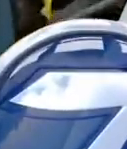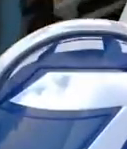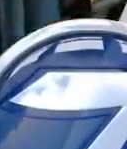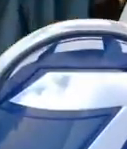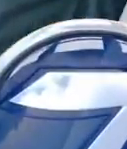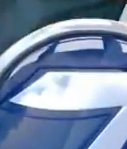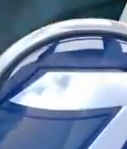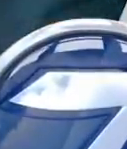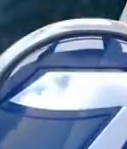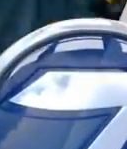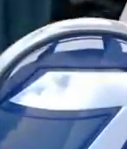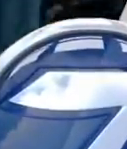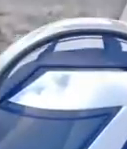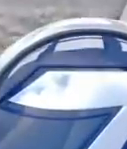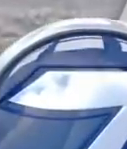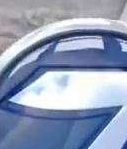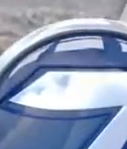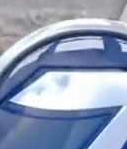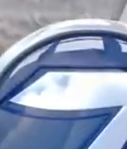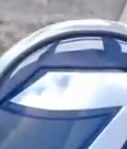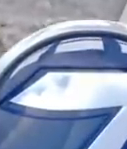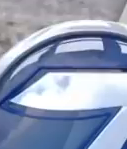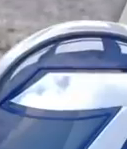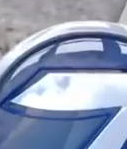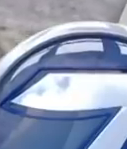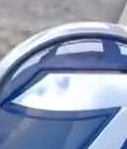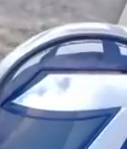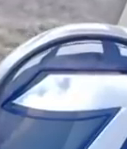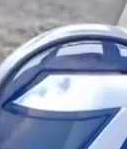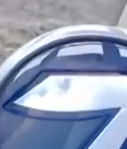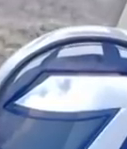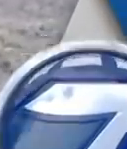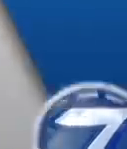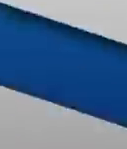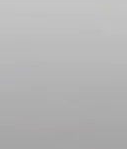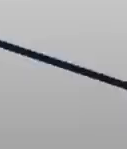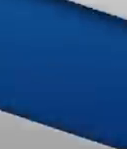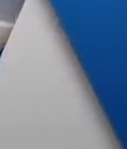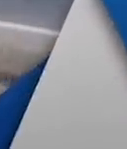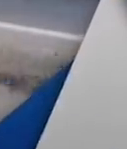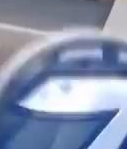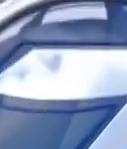Jauría de perros ataca a dos personas, una muere y otra queda herida.